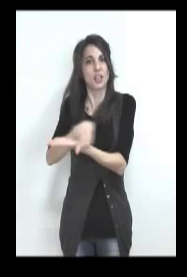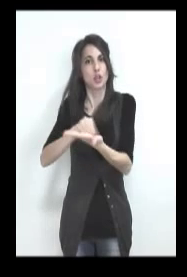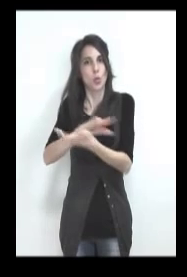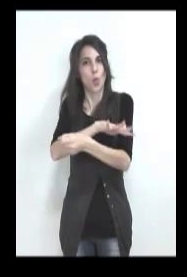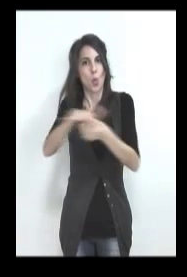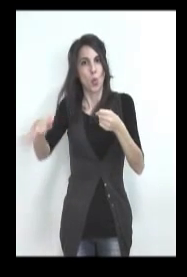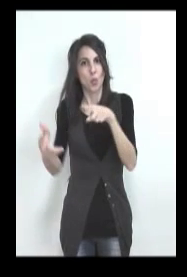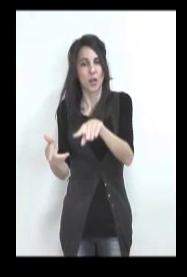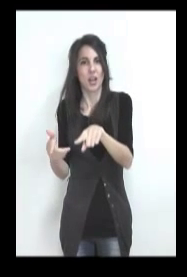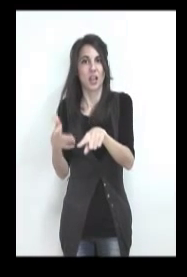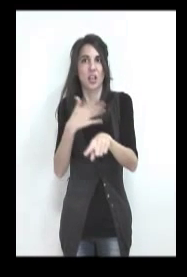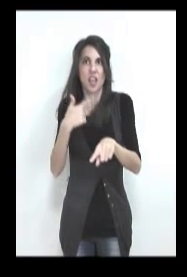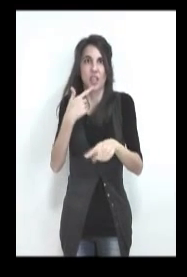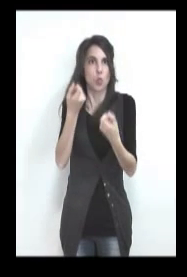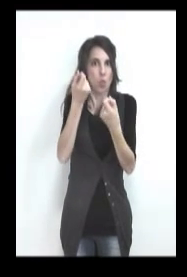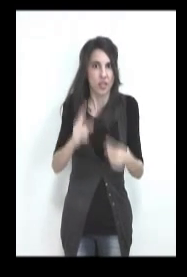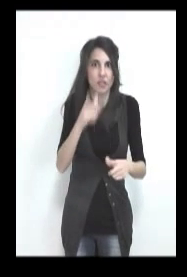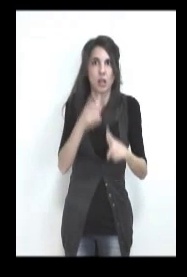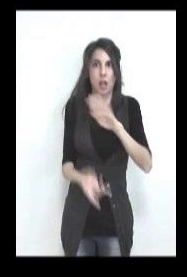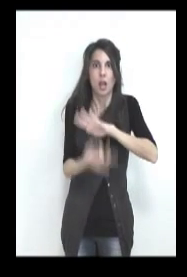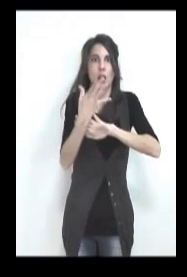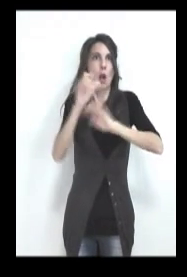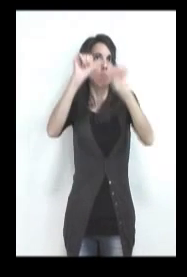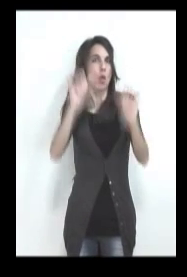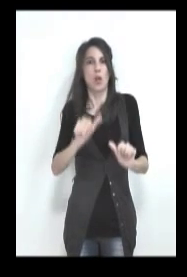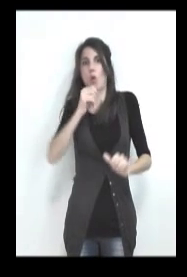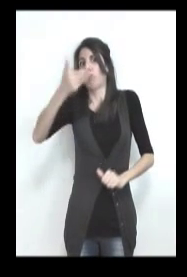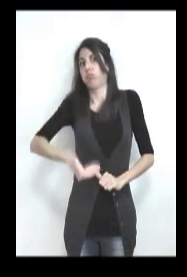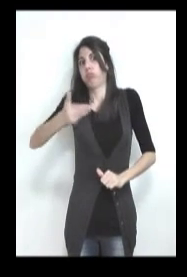modelos de un gran impacto.